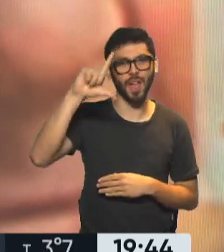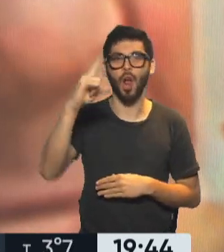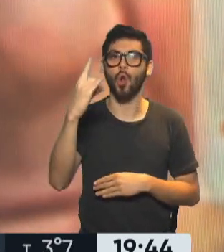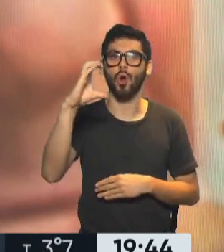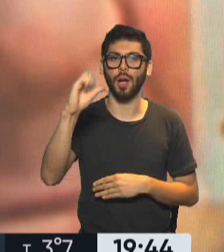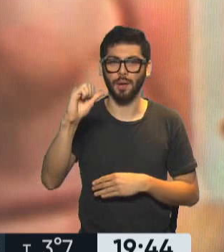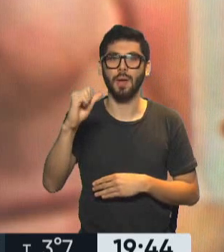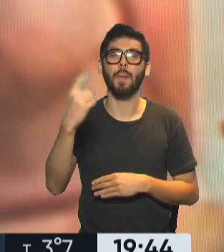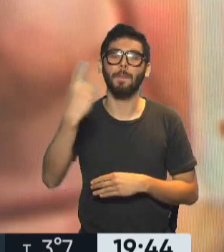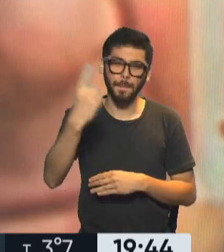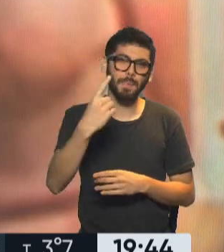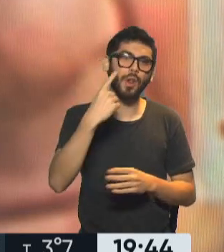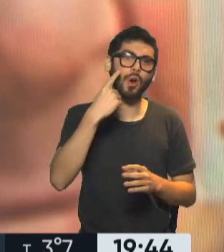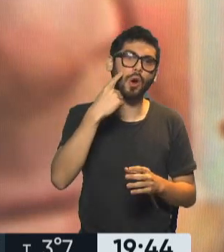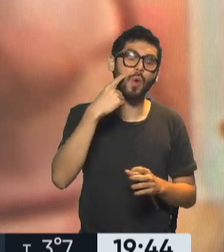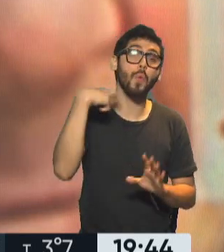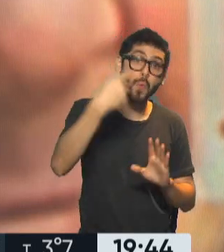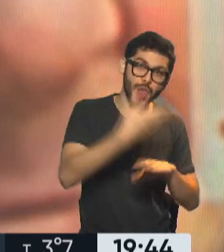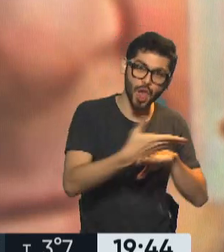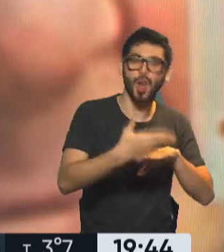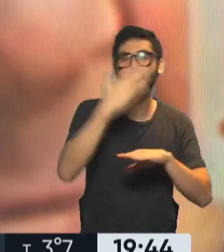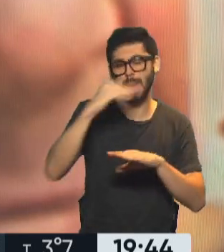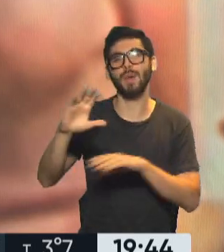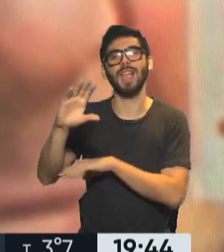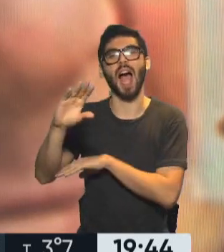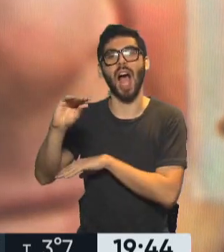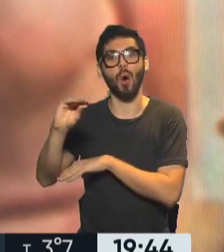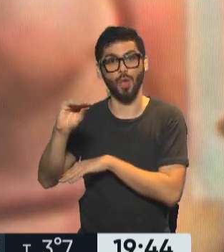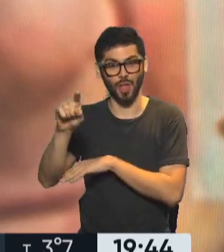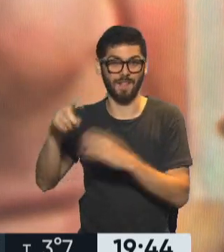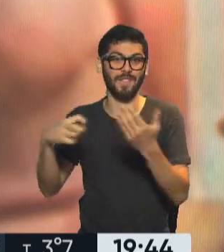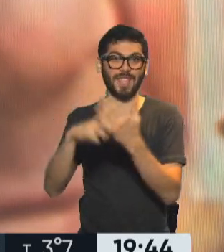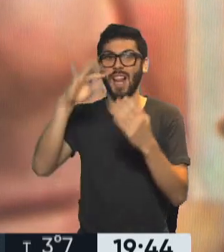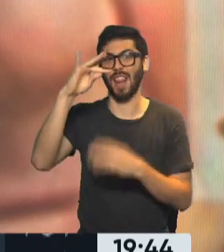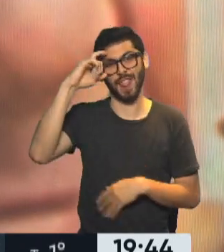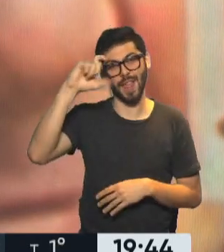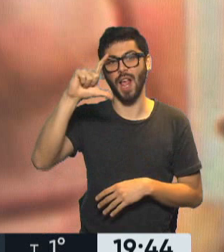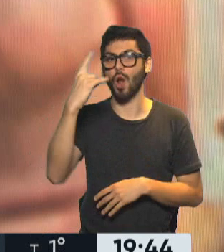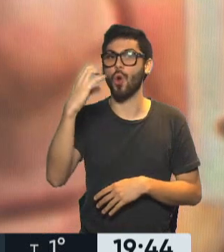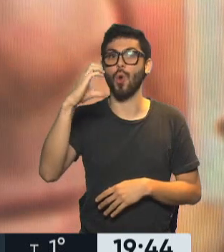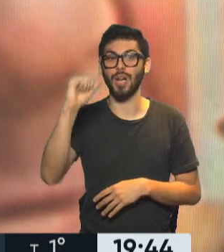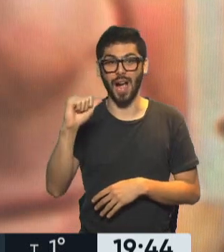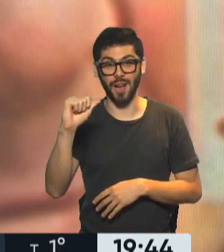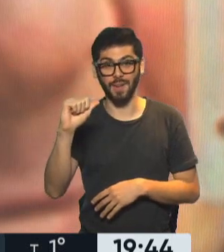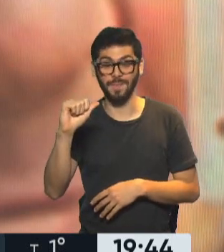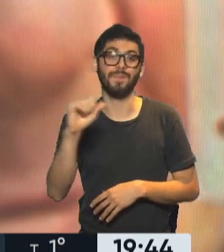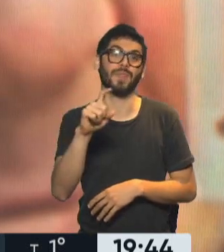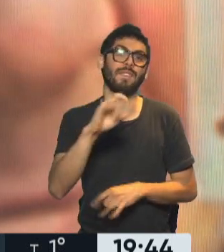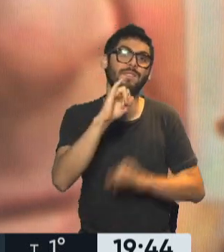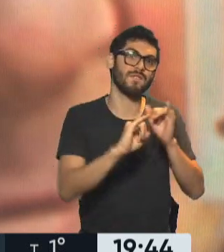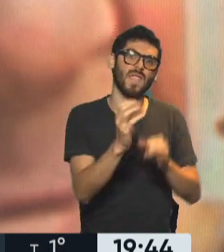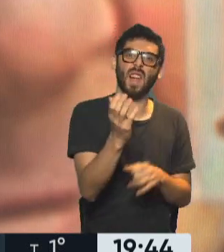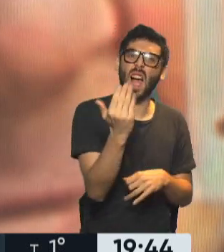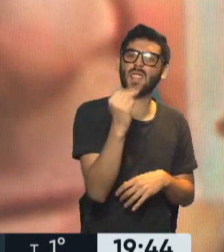Primero vamos a compartir la crónica, perfecto. Compartimos la crónica y después nos vamos a quedar con el audio del fiscal De Luca, la crónica de lo que ocurrió